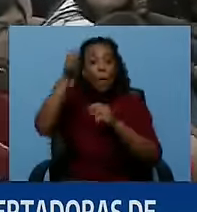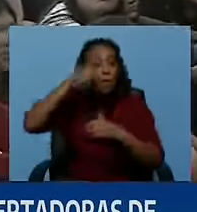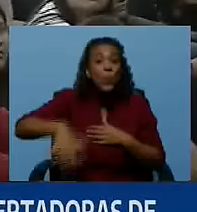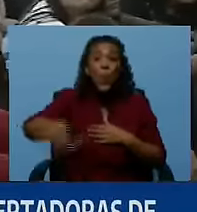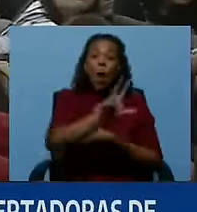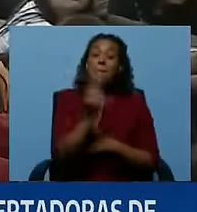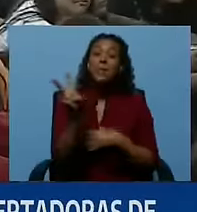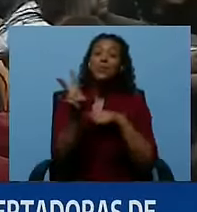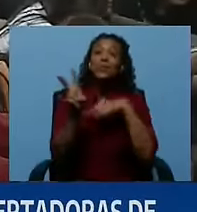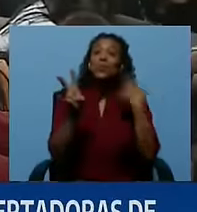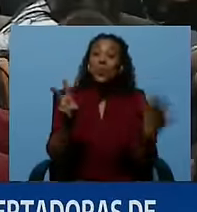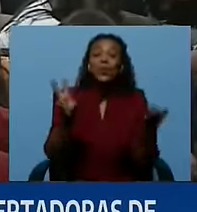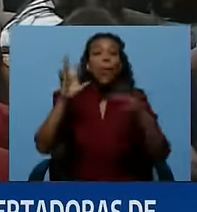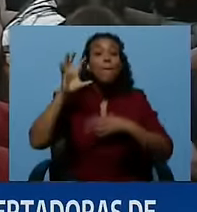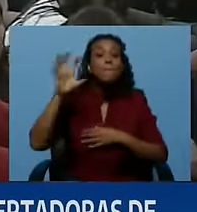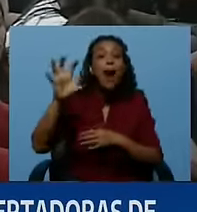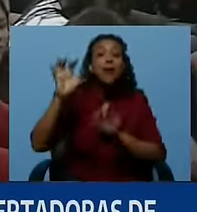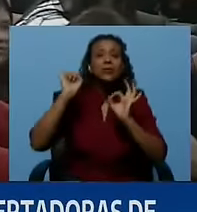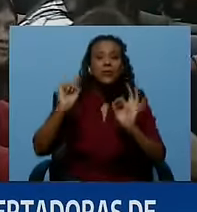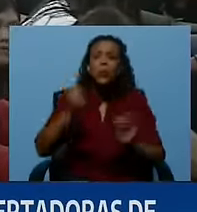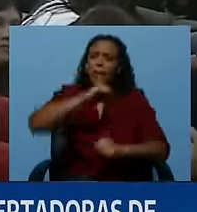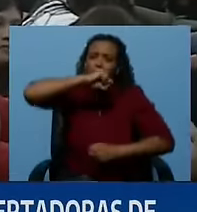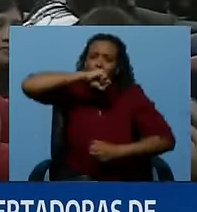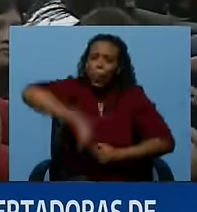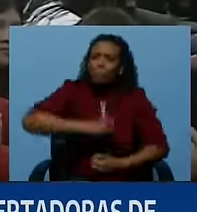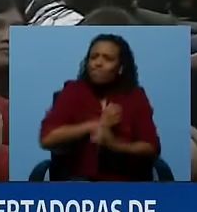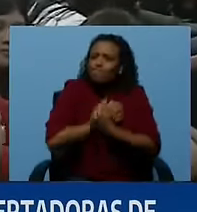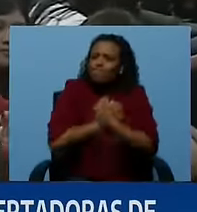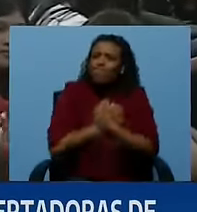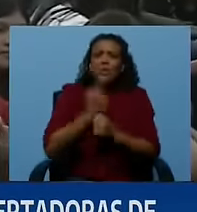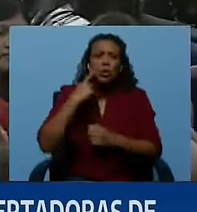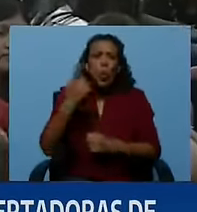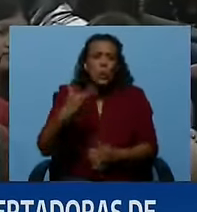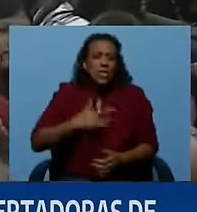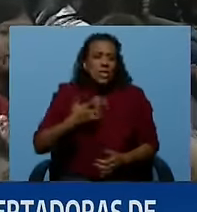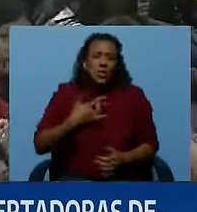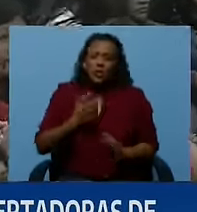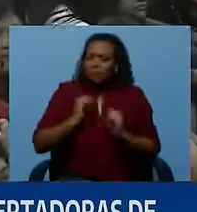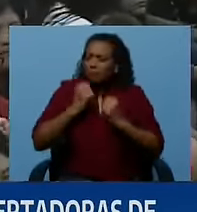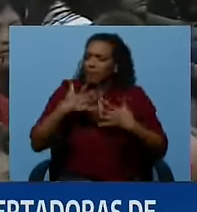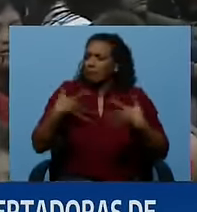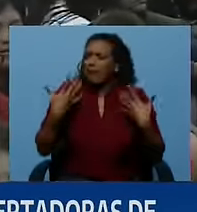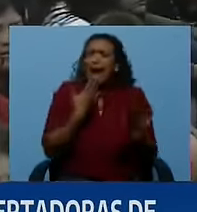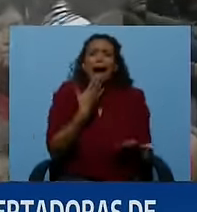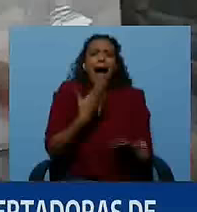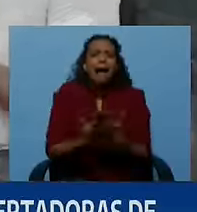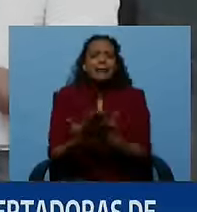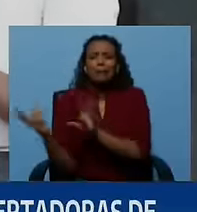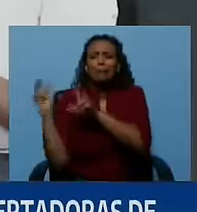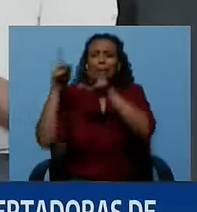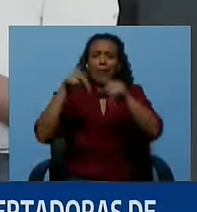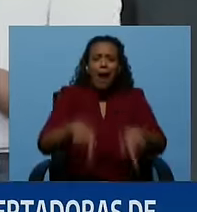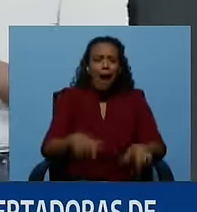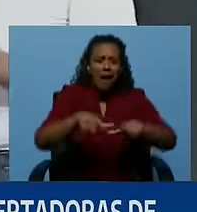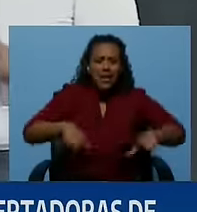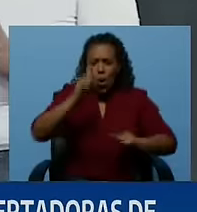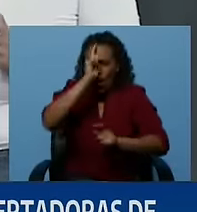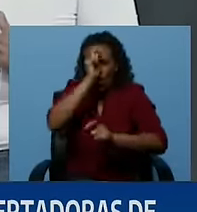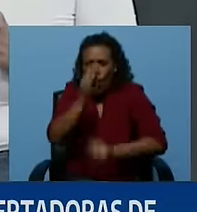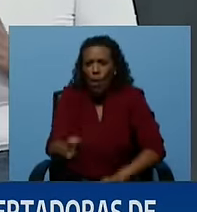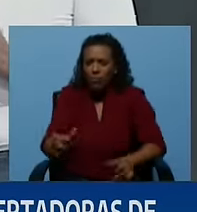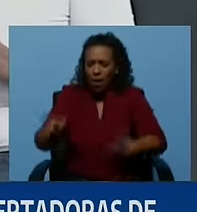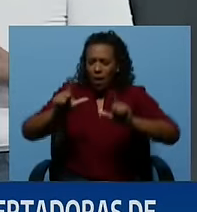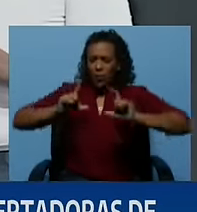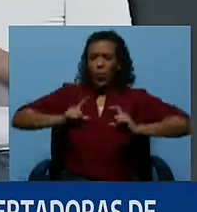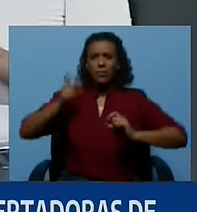de Venezuela es un país que ama. Y por eso yo me siento sumamente agradecida de esta honra que he